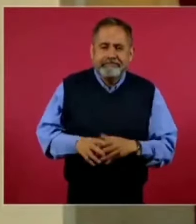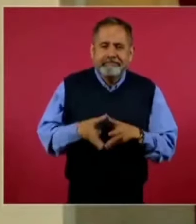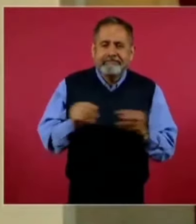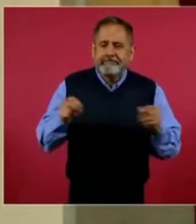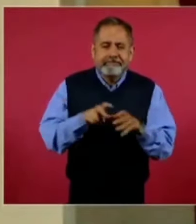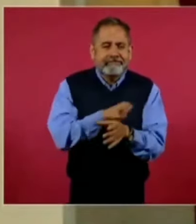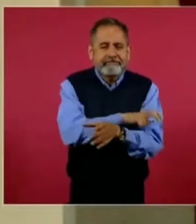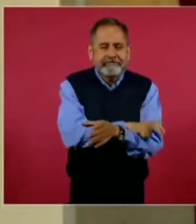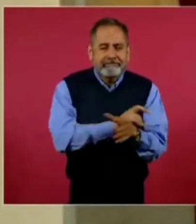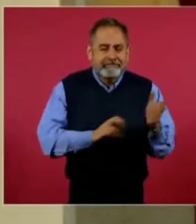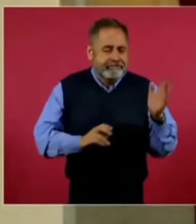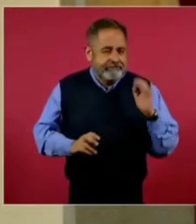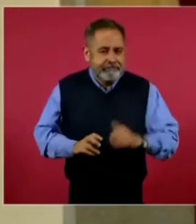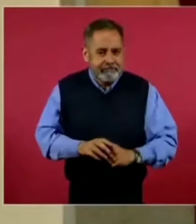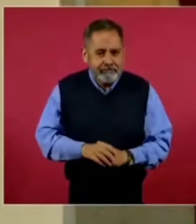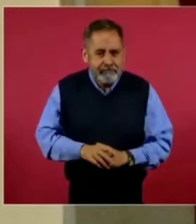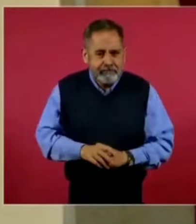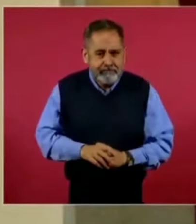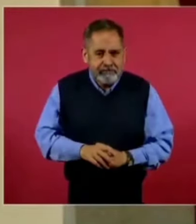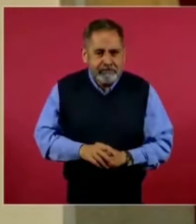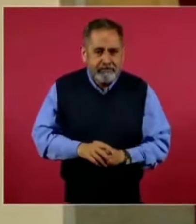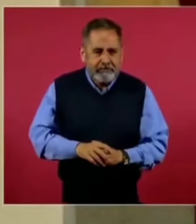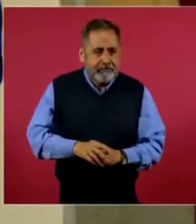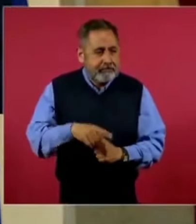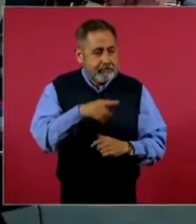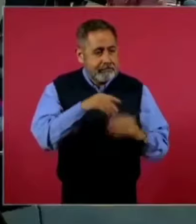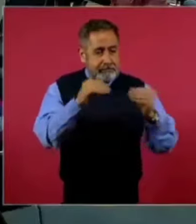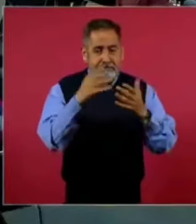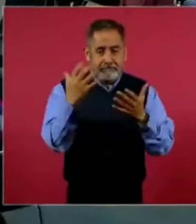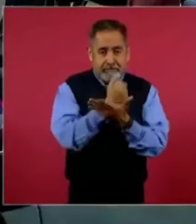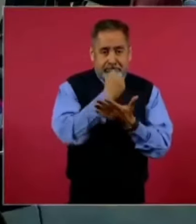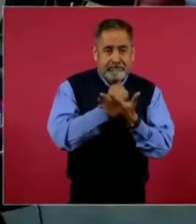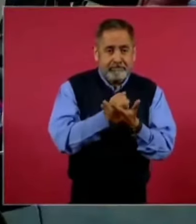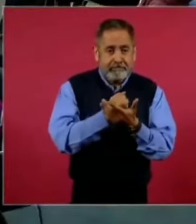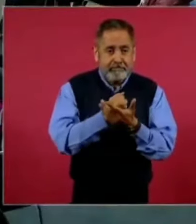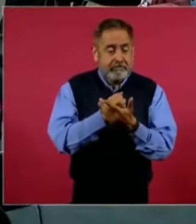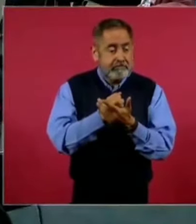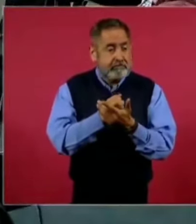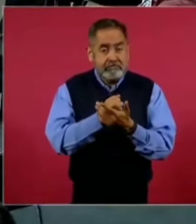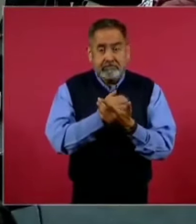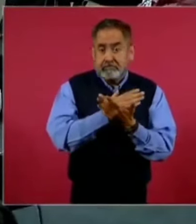y gana el debate, se va a las nubes,